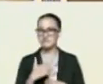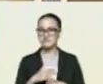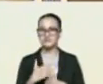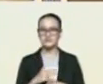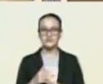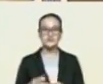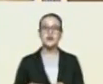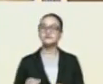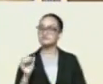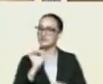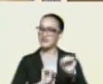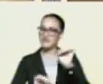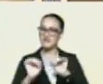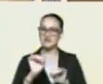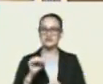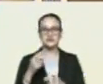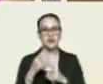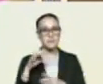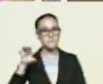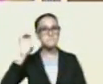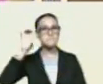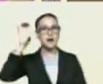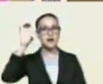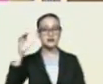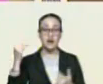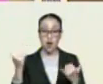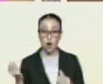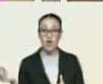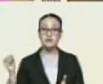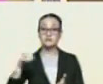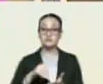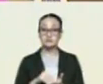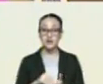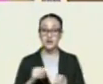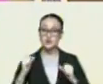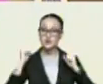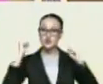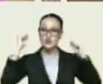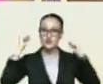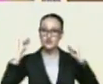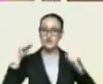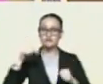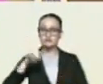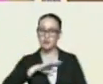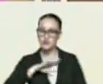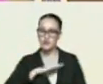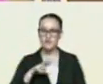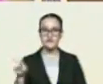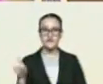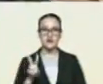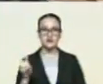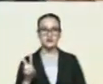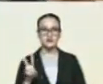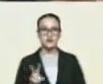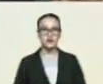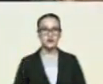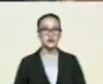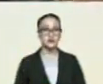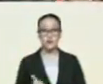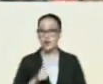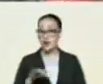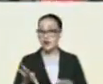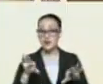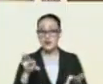que salieron en defensa de la patria y vuelven hoy con este triunfo para Venezuela. No fue cualquier